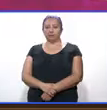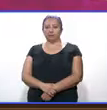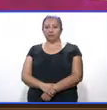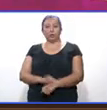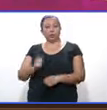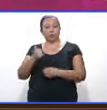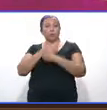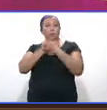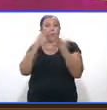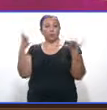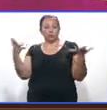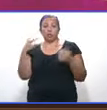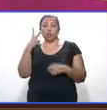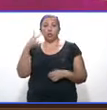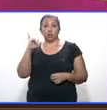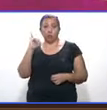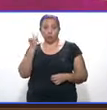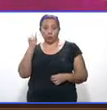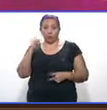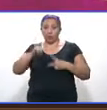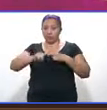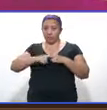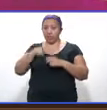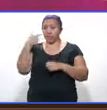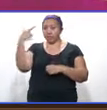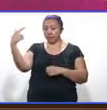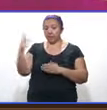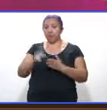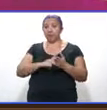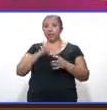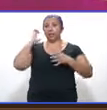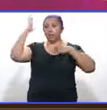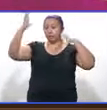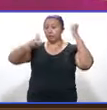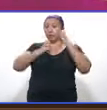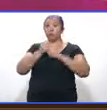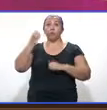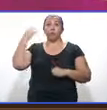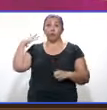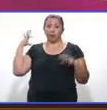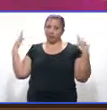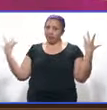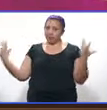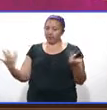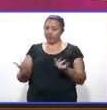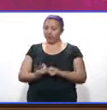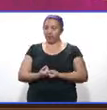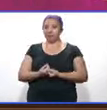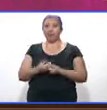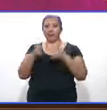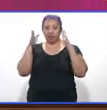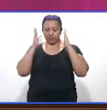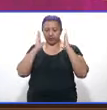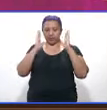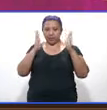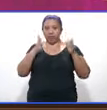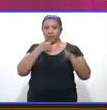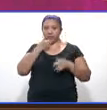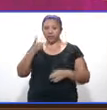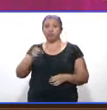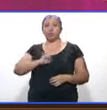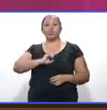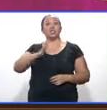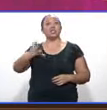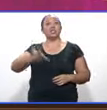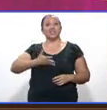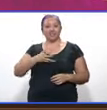En otros temas, este 2 de junio dará inicio la 7ª edición de Expoforo Ambiental, teniendo como tema central el turismo